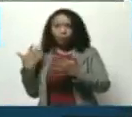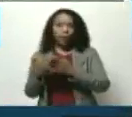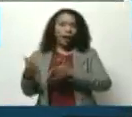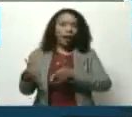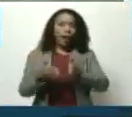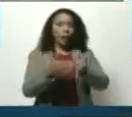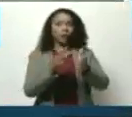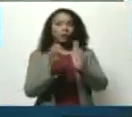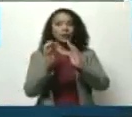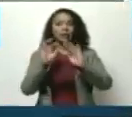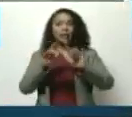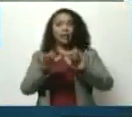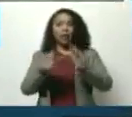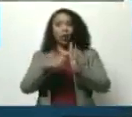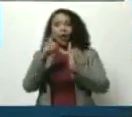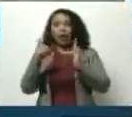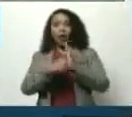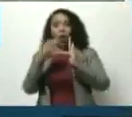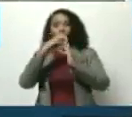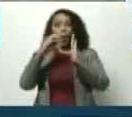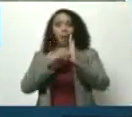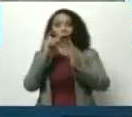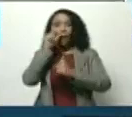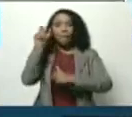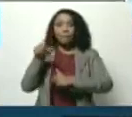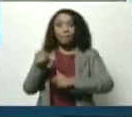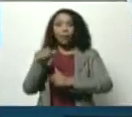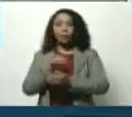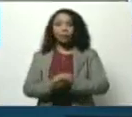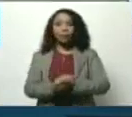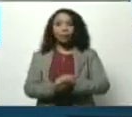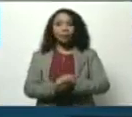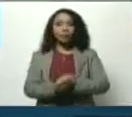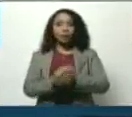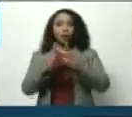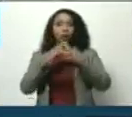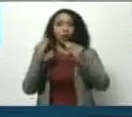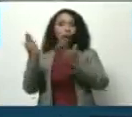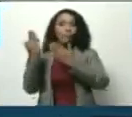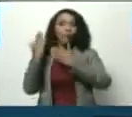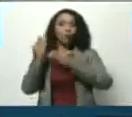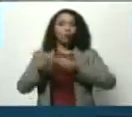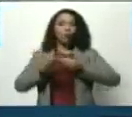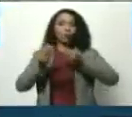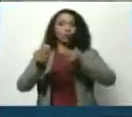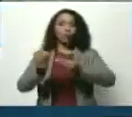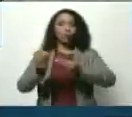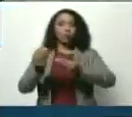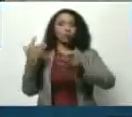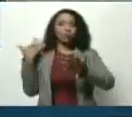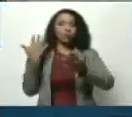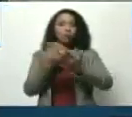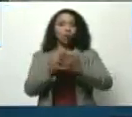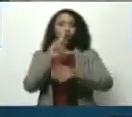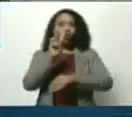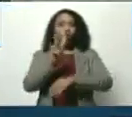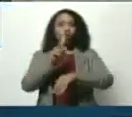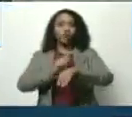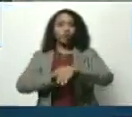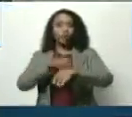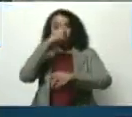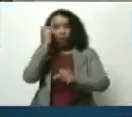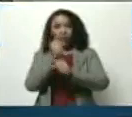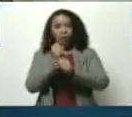general de lópez a su excelencia o mohammad a barkindo por todo el apoyo brindado durante sus dos períodos de gestión